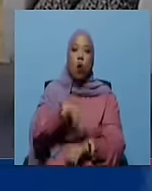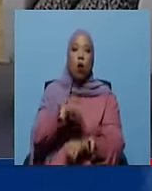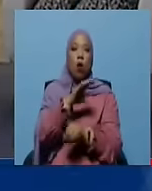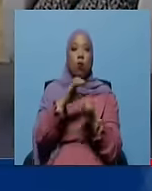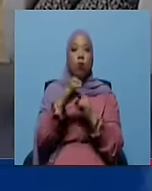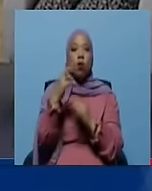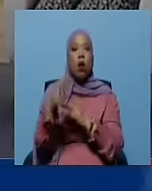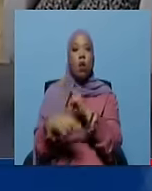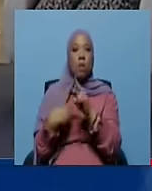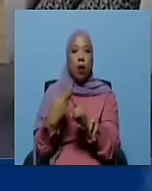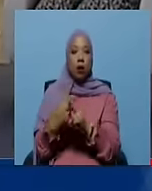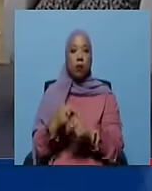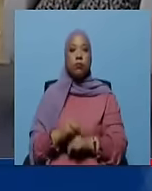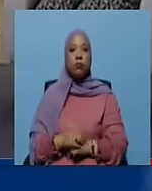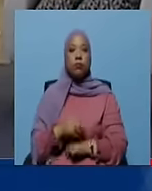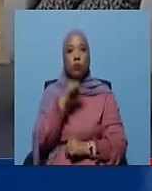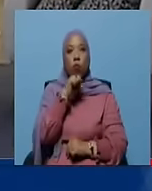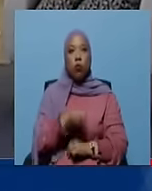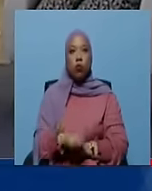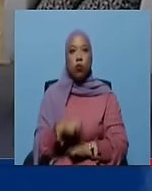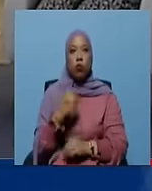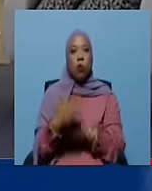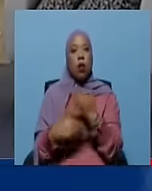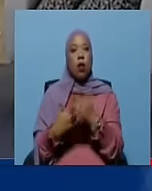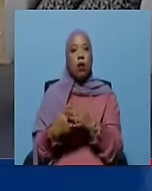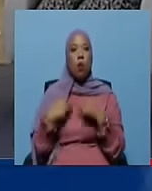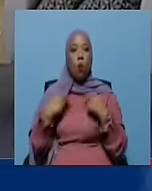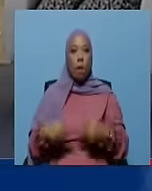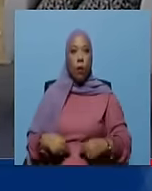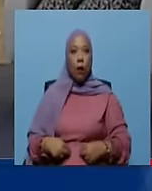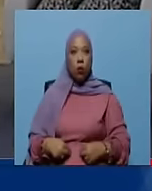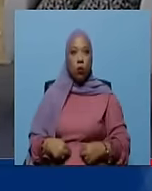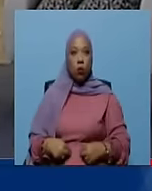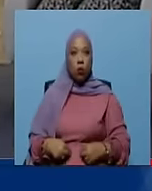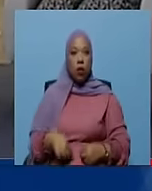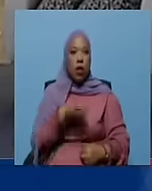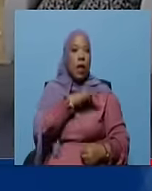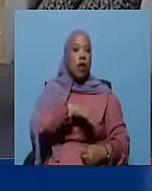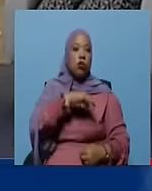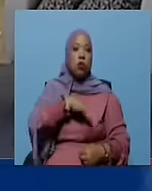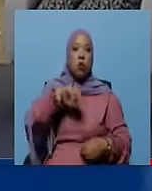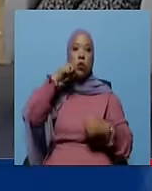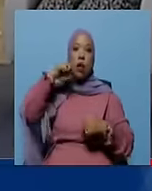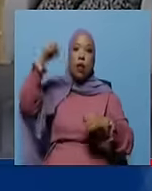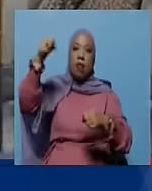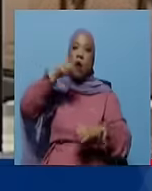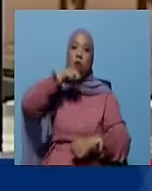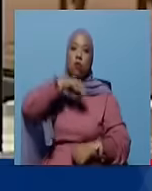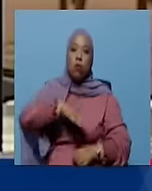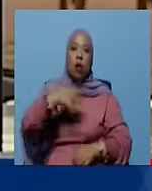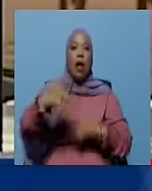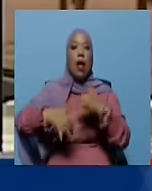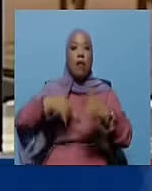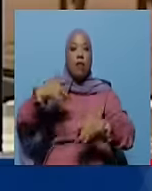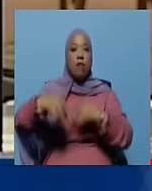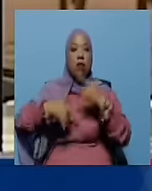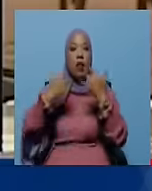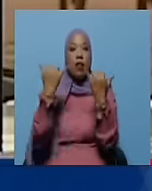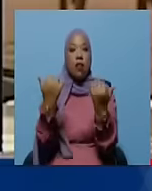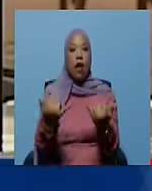cultura humana, en la historia de las civilizaciones humanas. Y bastante reciente como actividad económica.